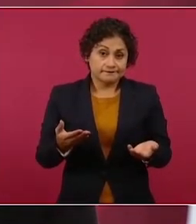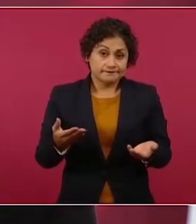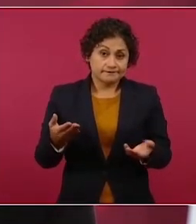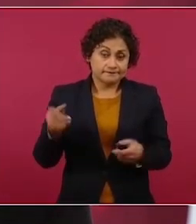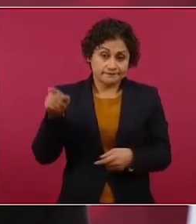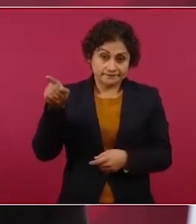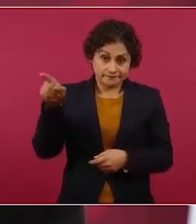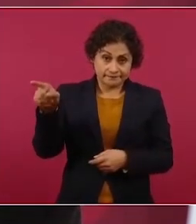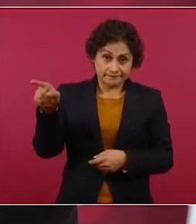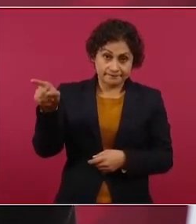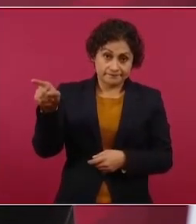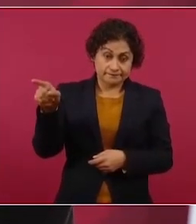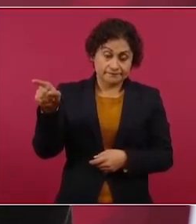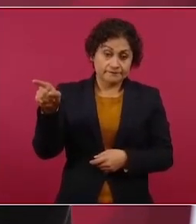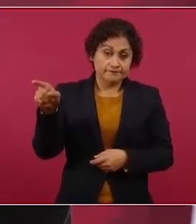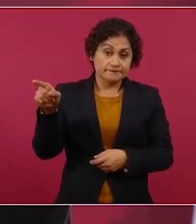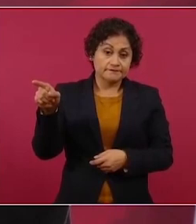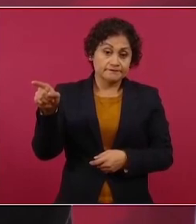de